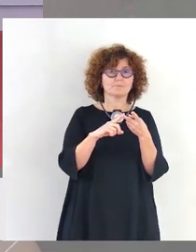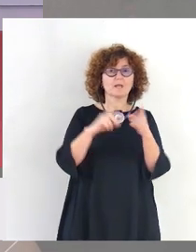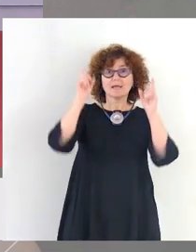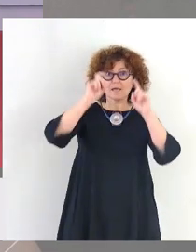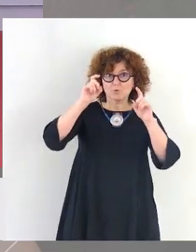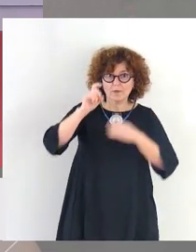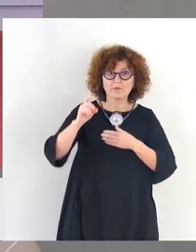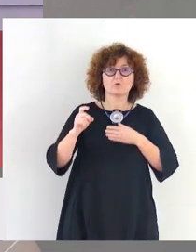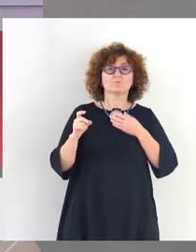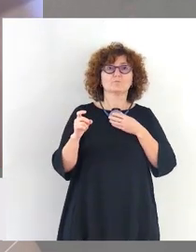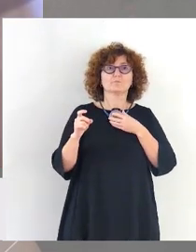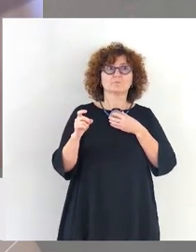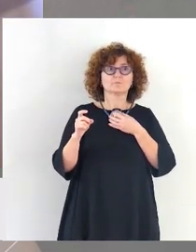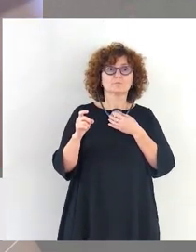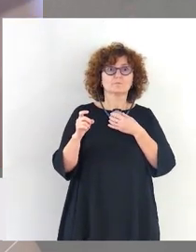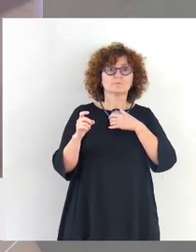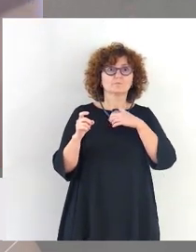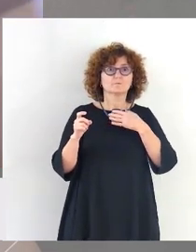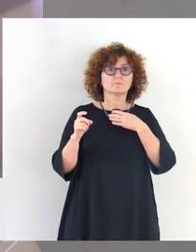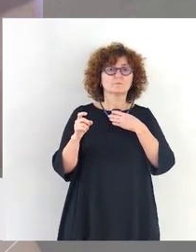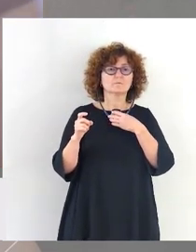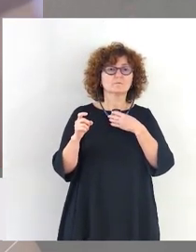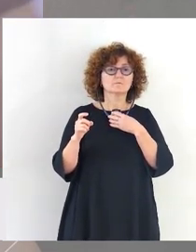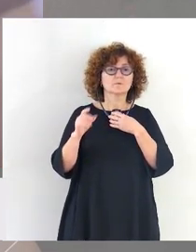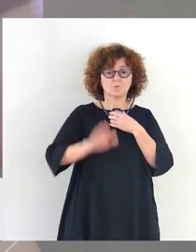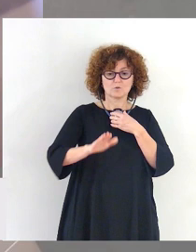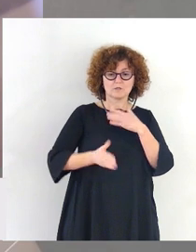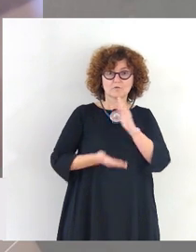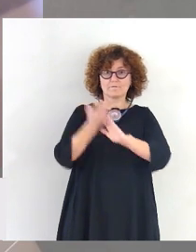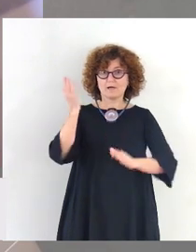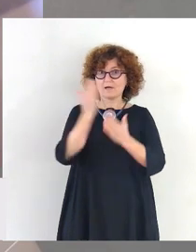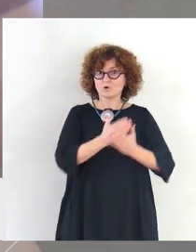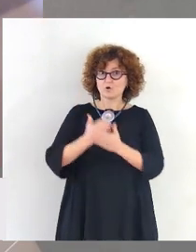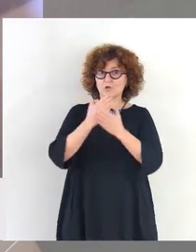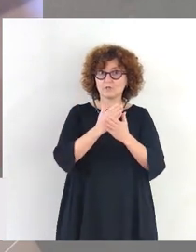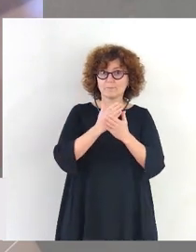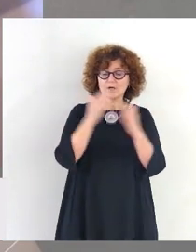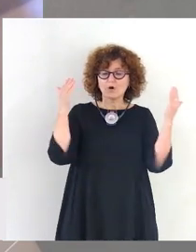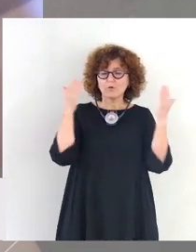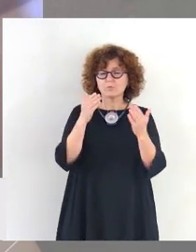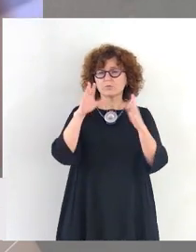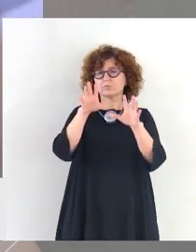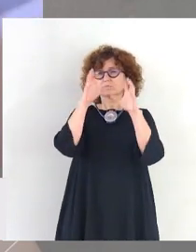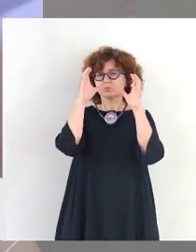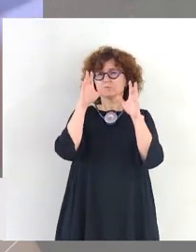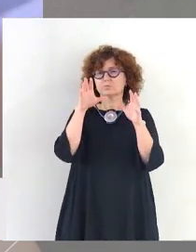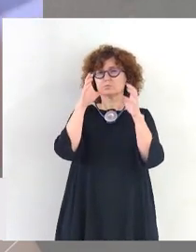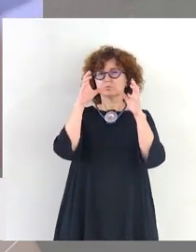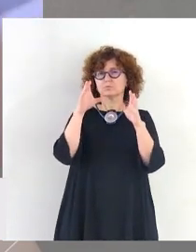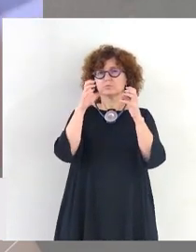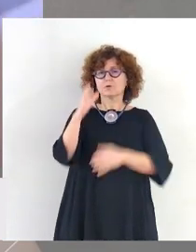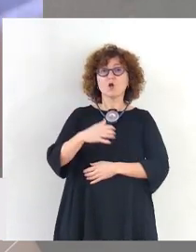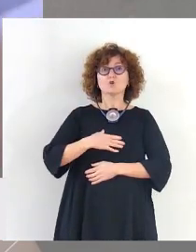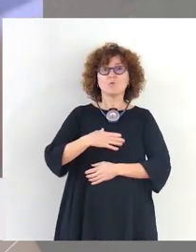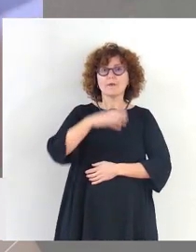un niño que pueda ir al colegio y que no se pueda concentrar en lo que está aprendiendo en la en el colegio por esta del